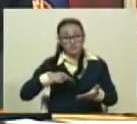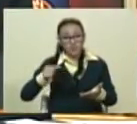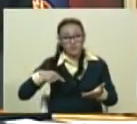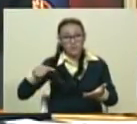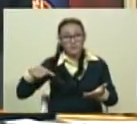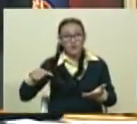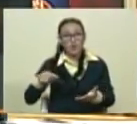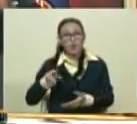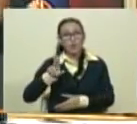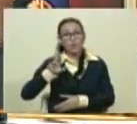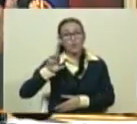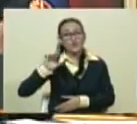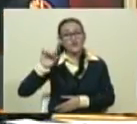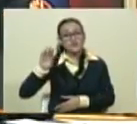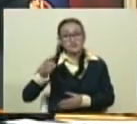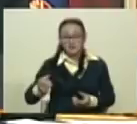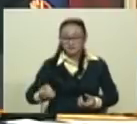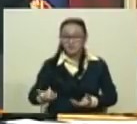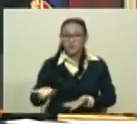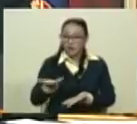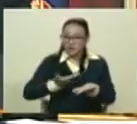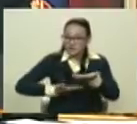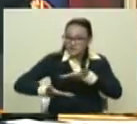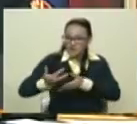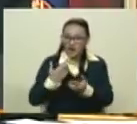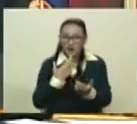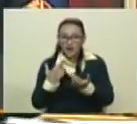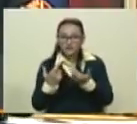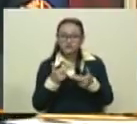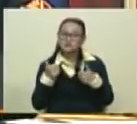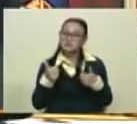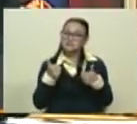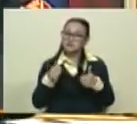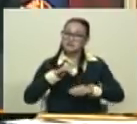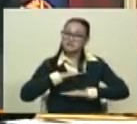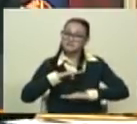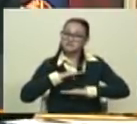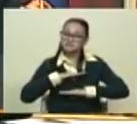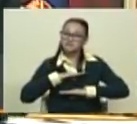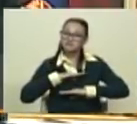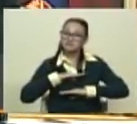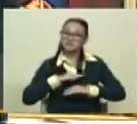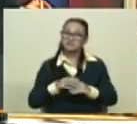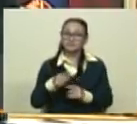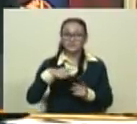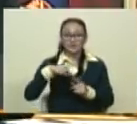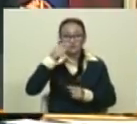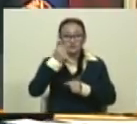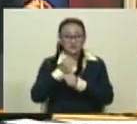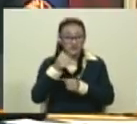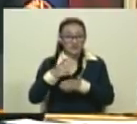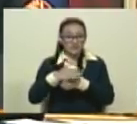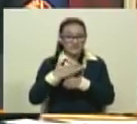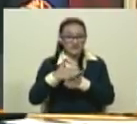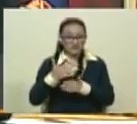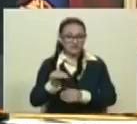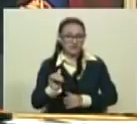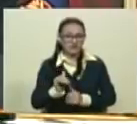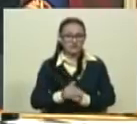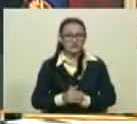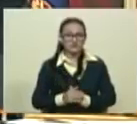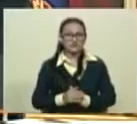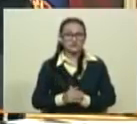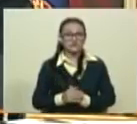Con Uribe florecieron las relaciones bilaterales, con todo lo que ustedes saben que son nuestras diferencias con Uribe.